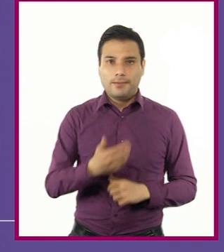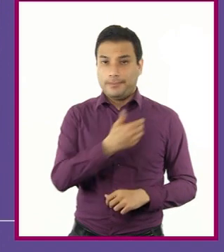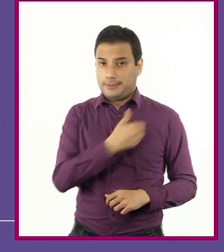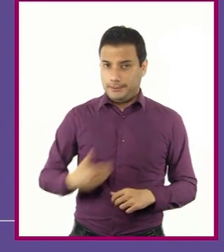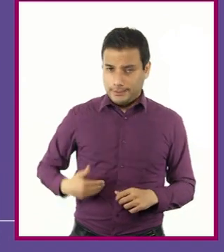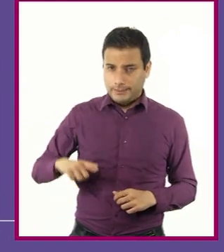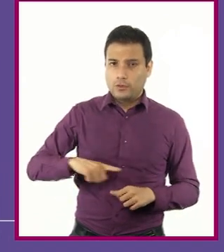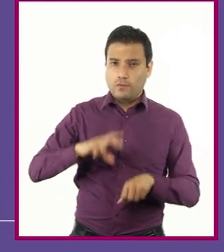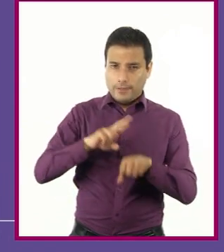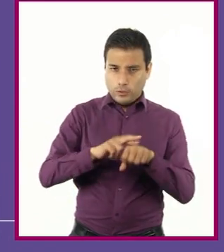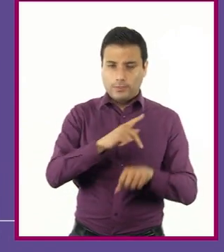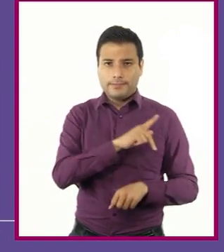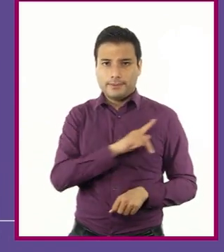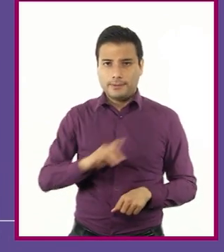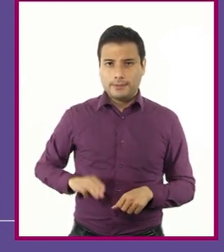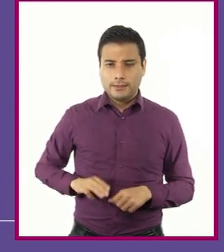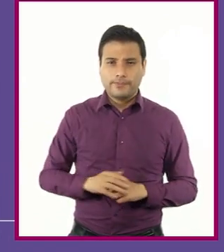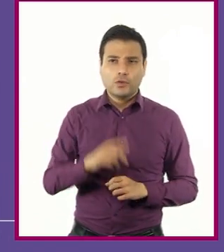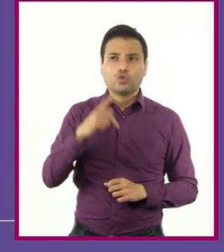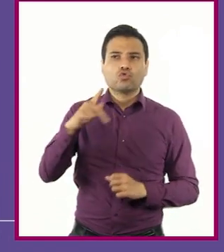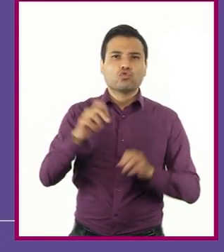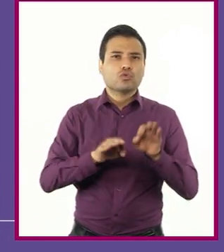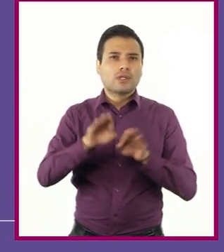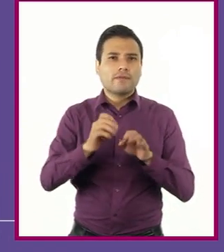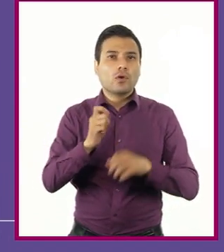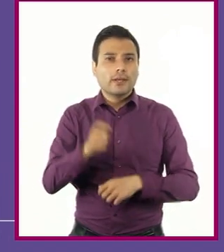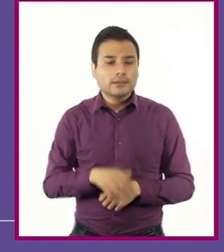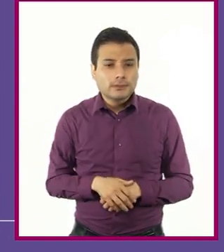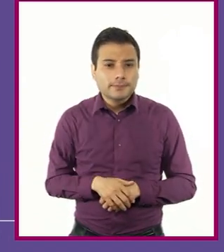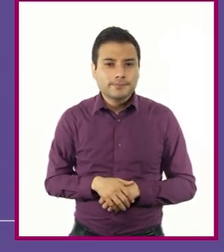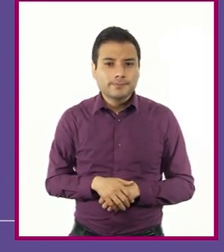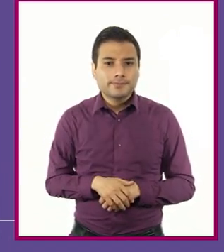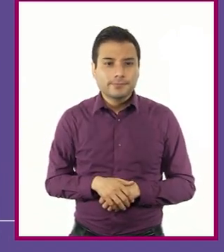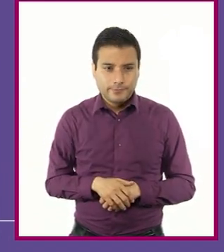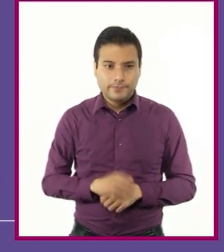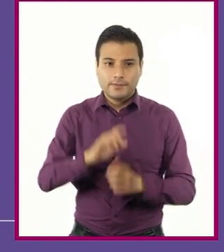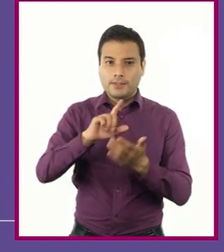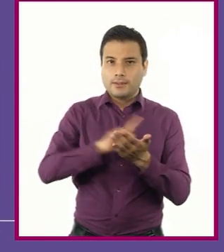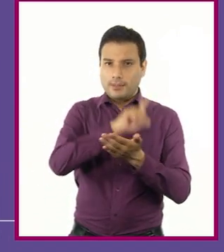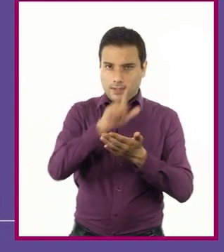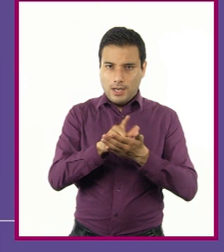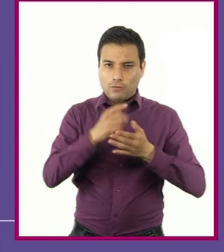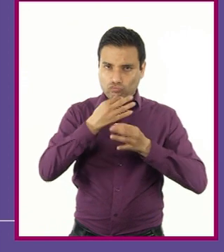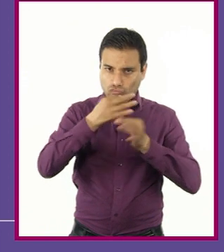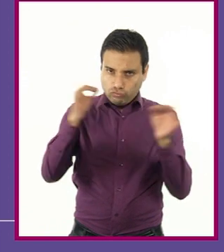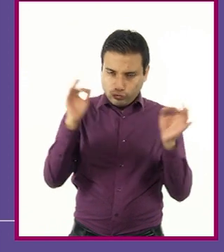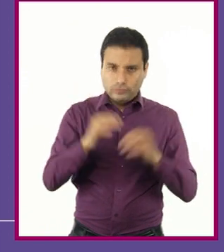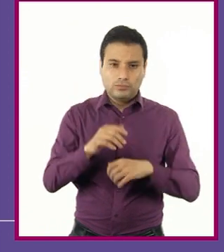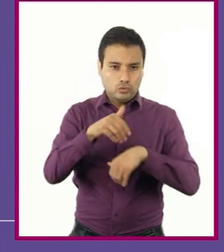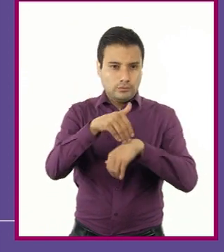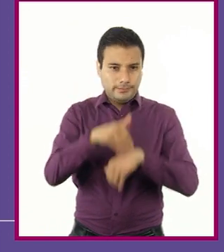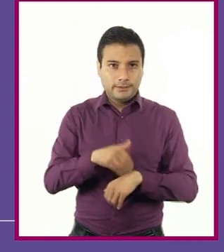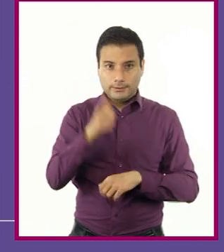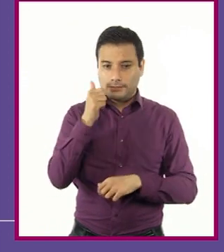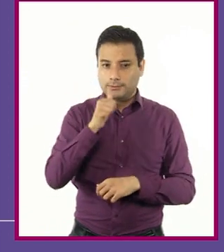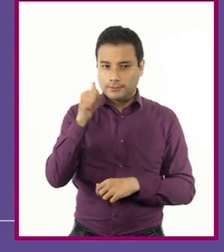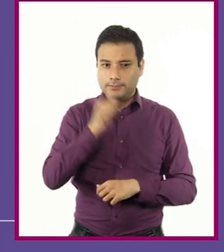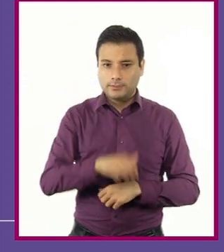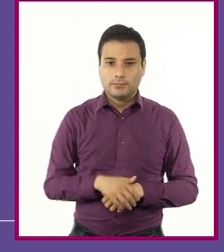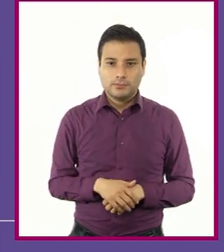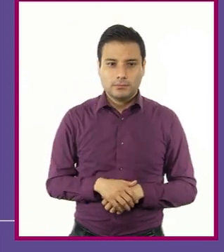1. Promulgar y ejecutar las leyes que expide el Congreso de la Unión. 2. Nombrar y